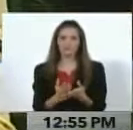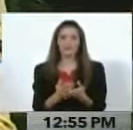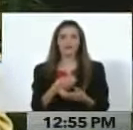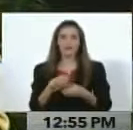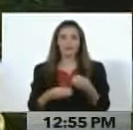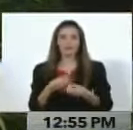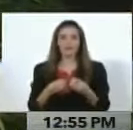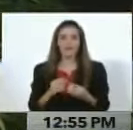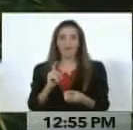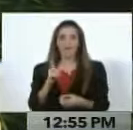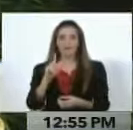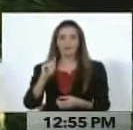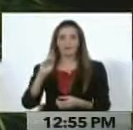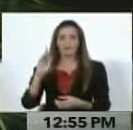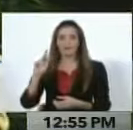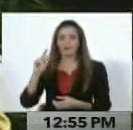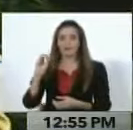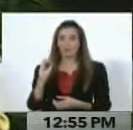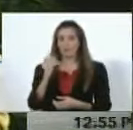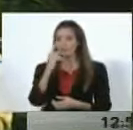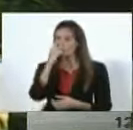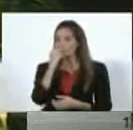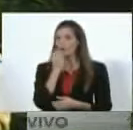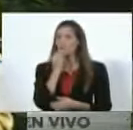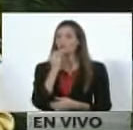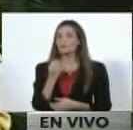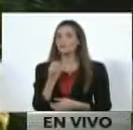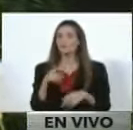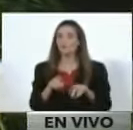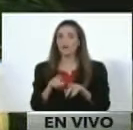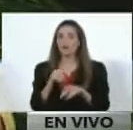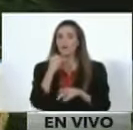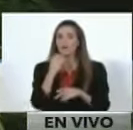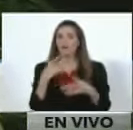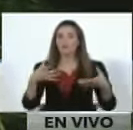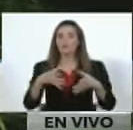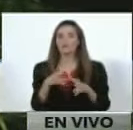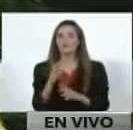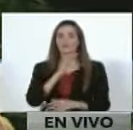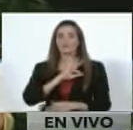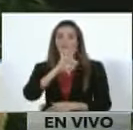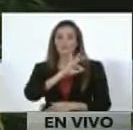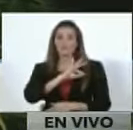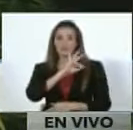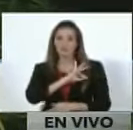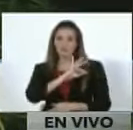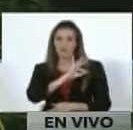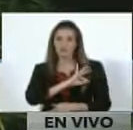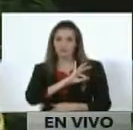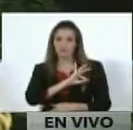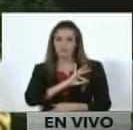el Gilberto Rodríguez Ochoa, adolescente, como parte de esos movimientos sociales